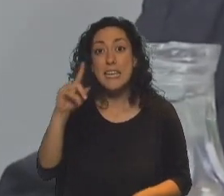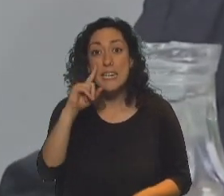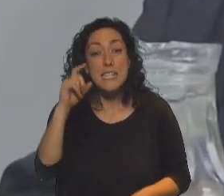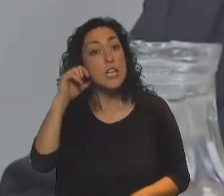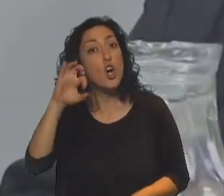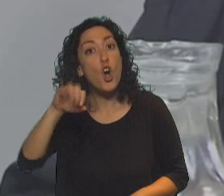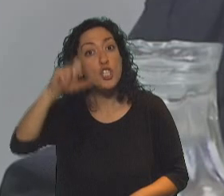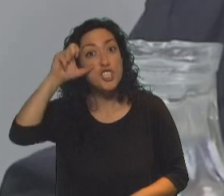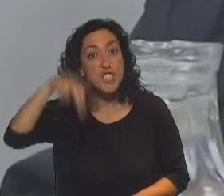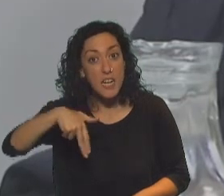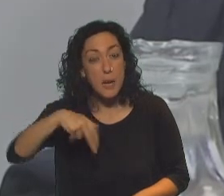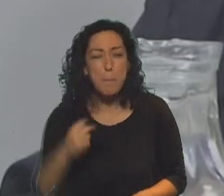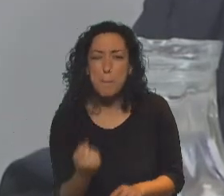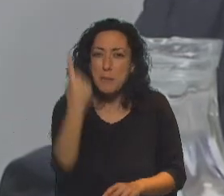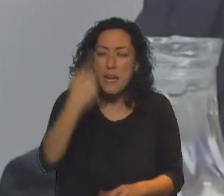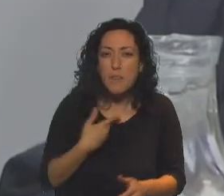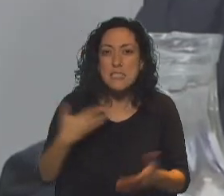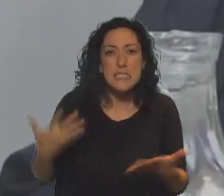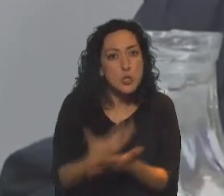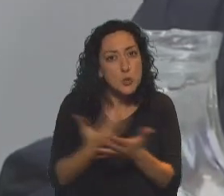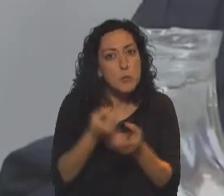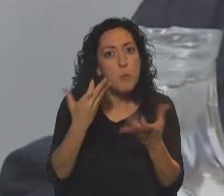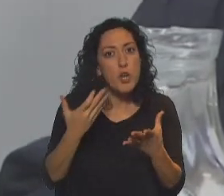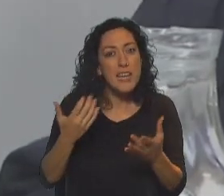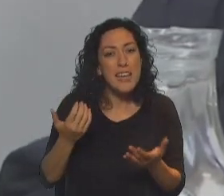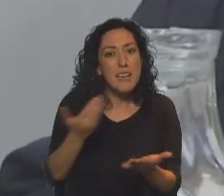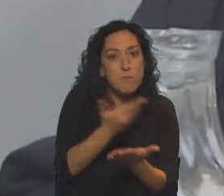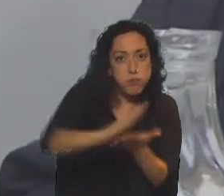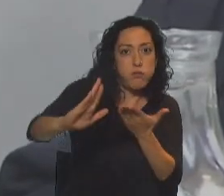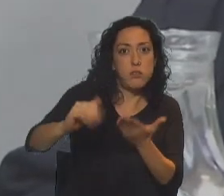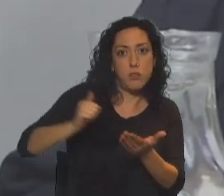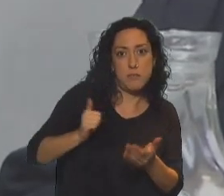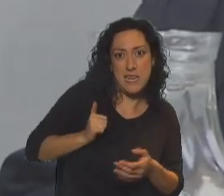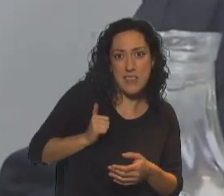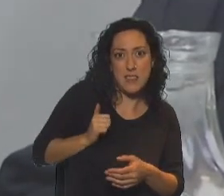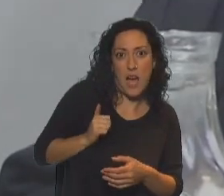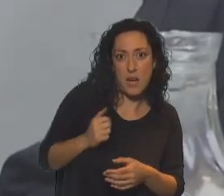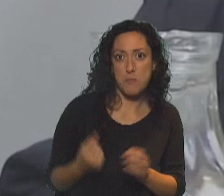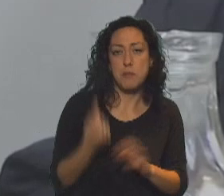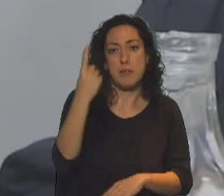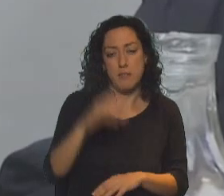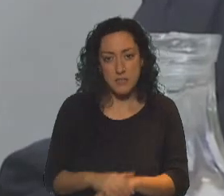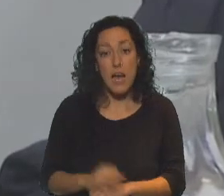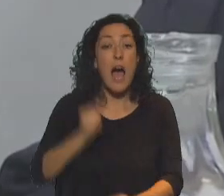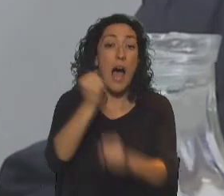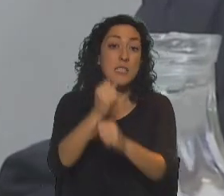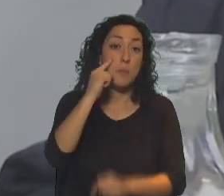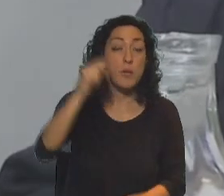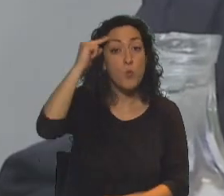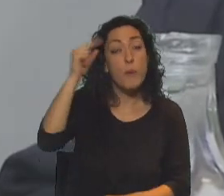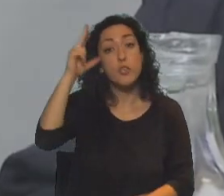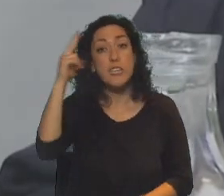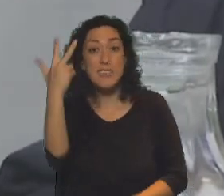se producía el primer golpe militar de la historia y se fundaba lo que después se conoció hasta 1983 como el